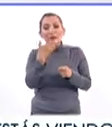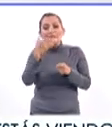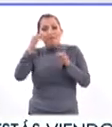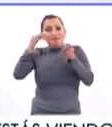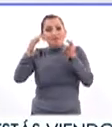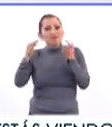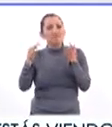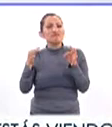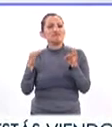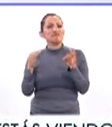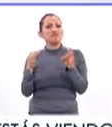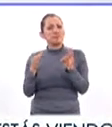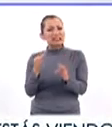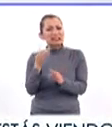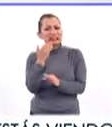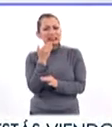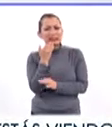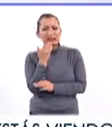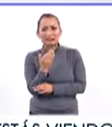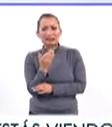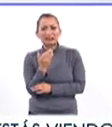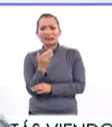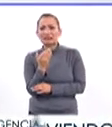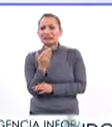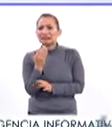lo más